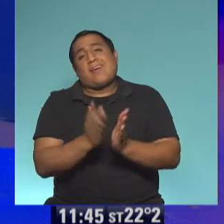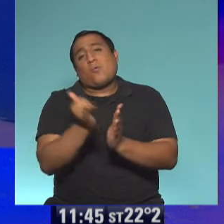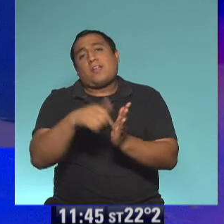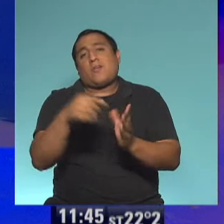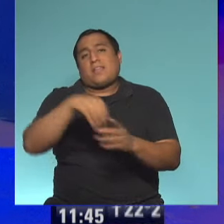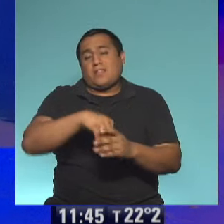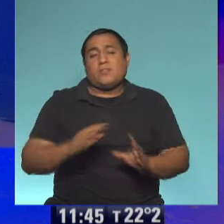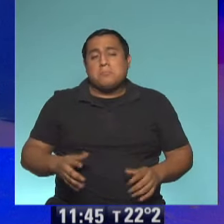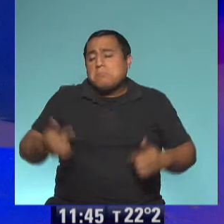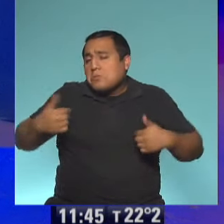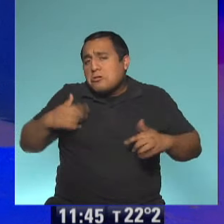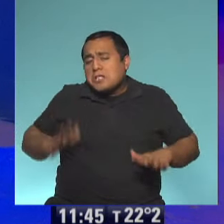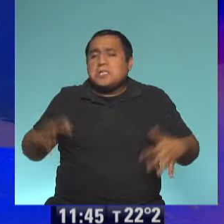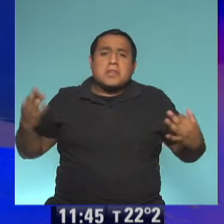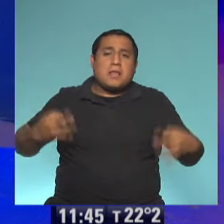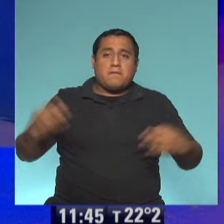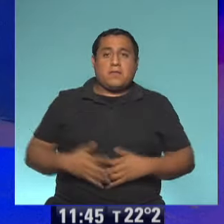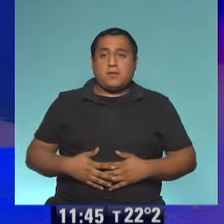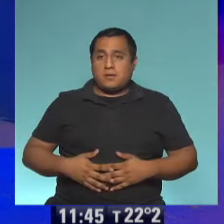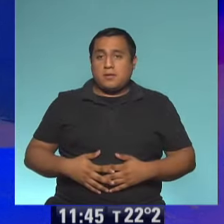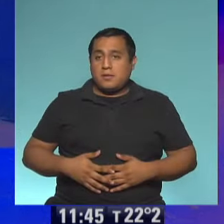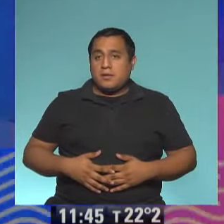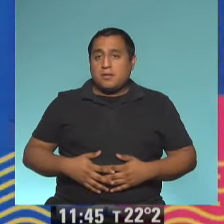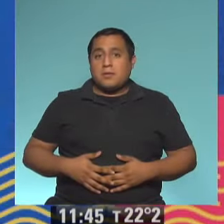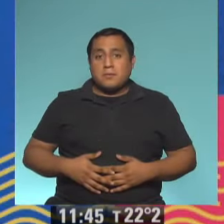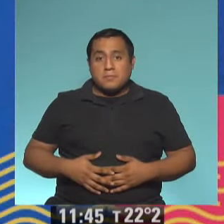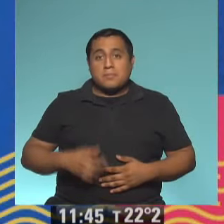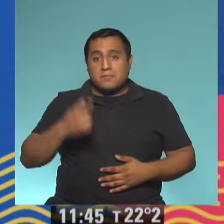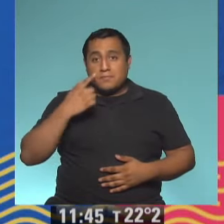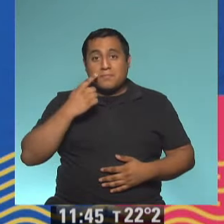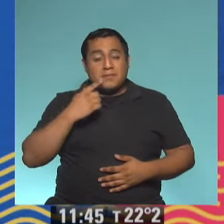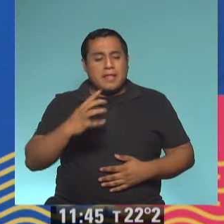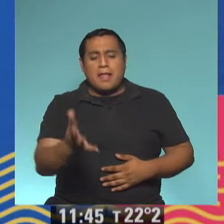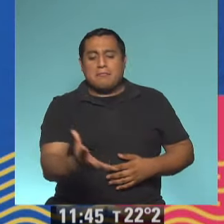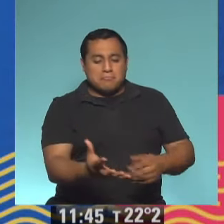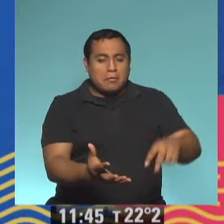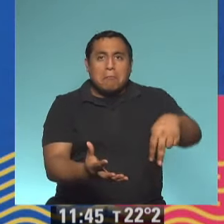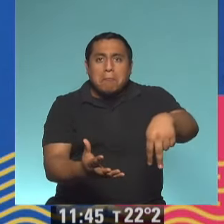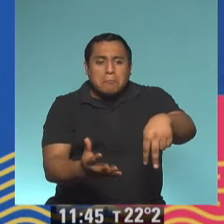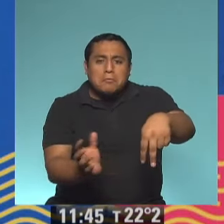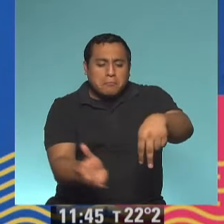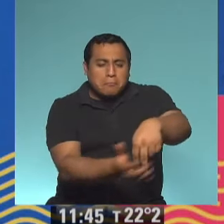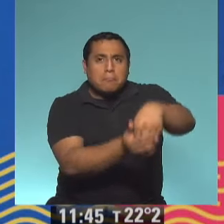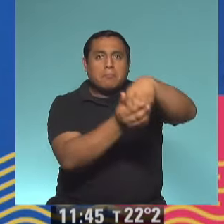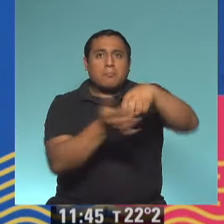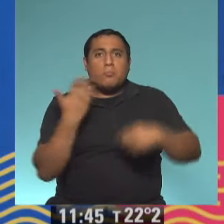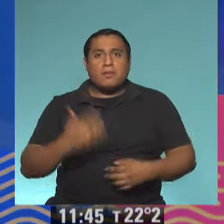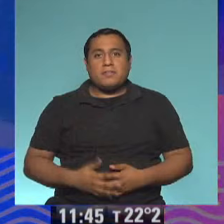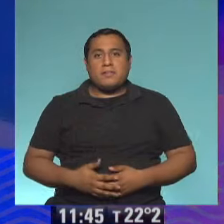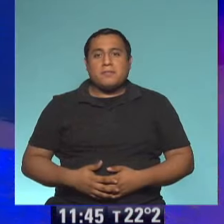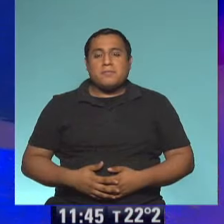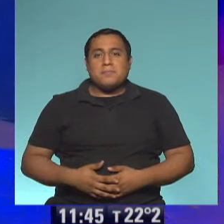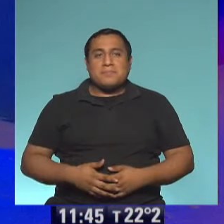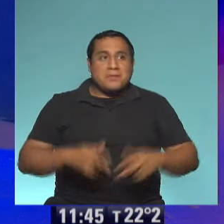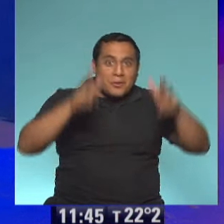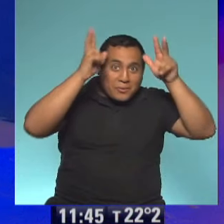bien. No, mira qué chiquito lo puede agarrar en la mano. Lo puede tomar en su propia mano. Conejo, ¿me puedo agarrar de